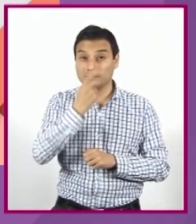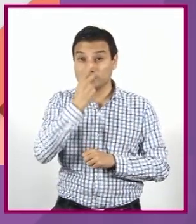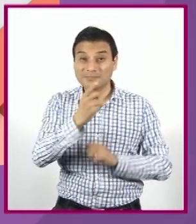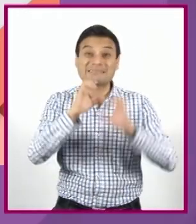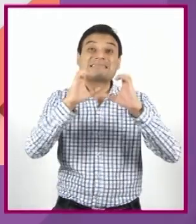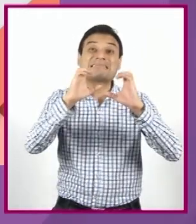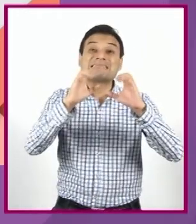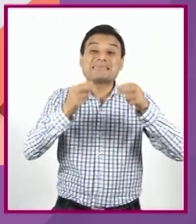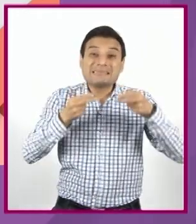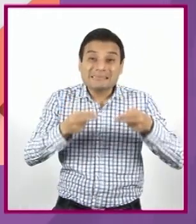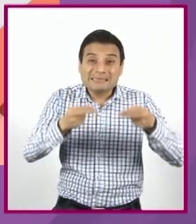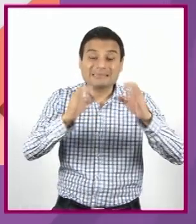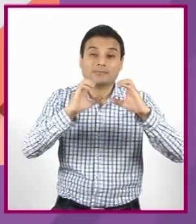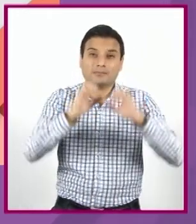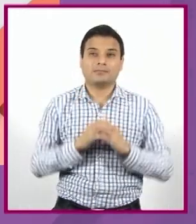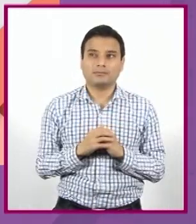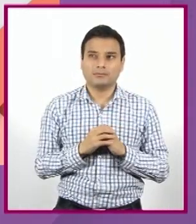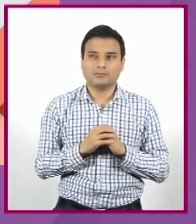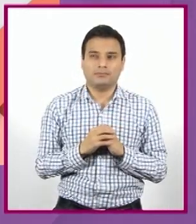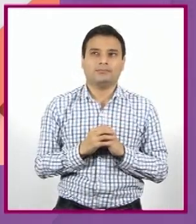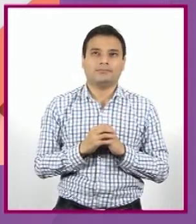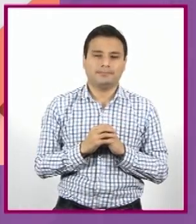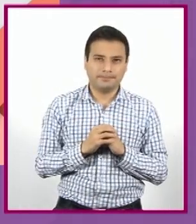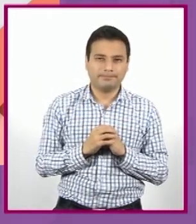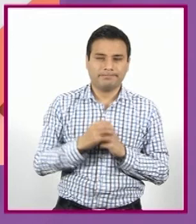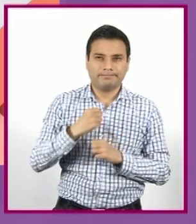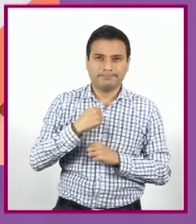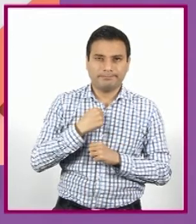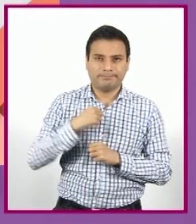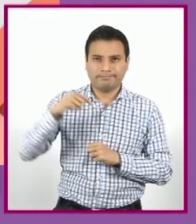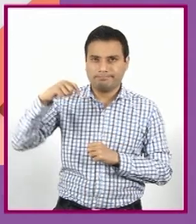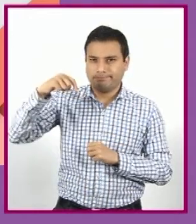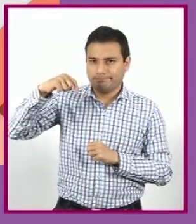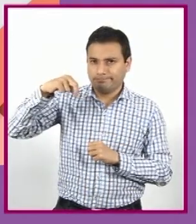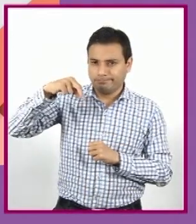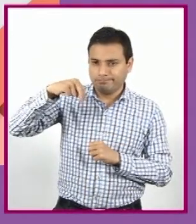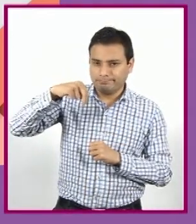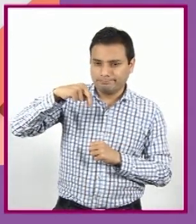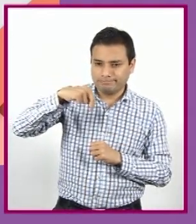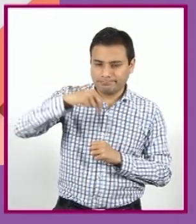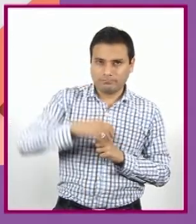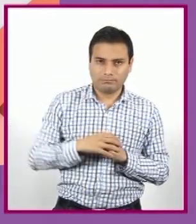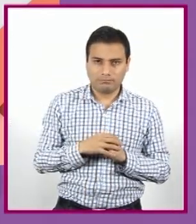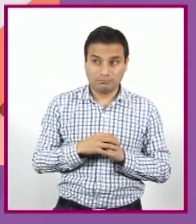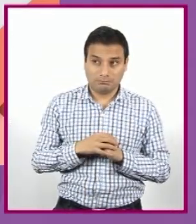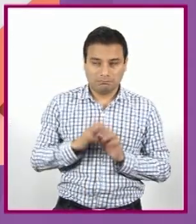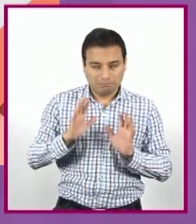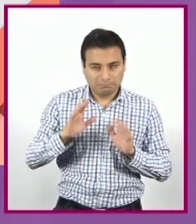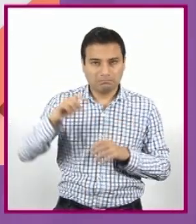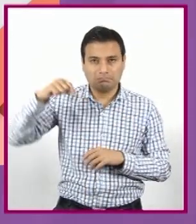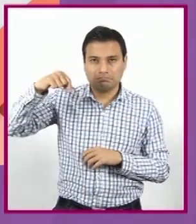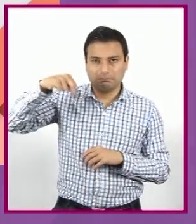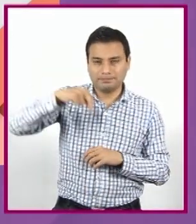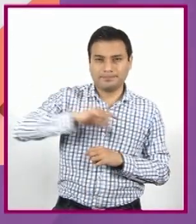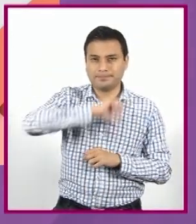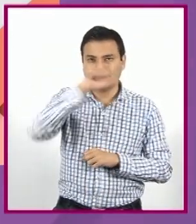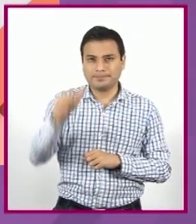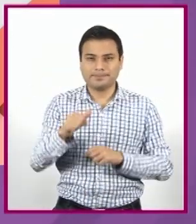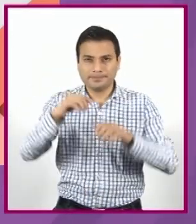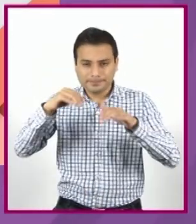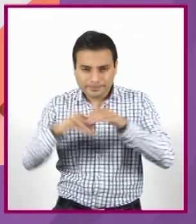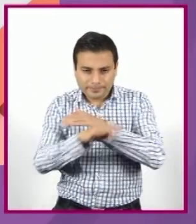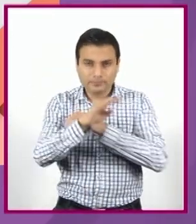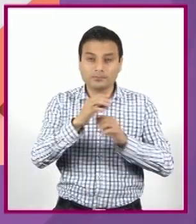escalón». Descendió con seguridad por el escalón de cuya existencia así me informó. Entré en una